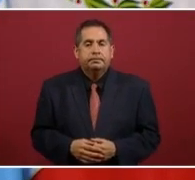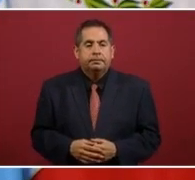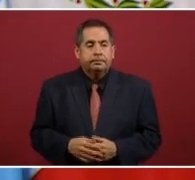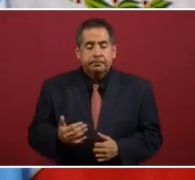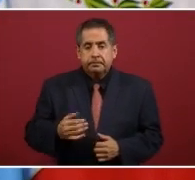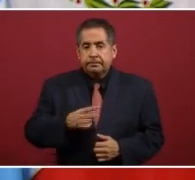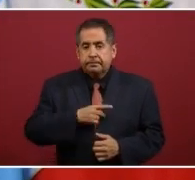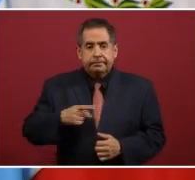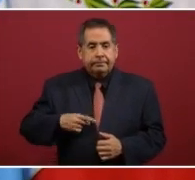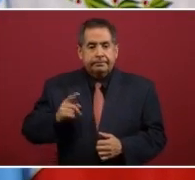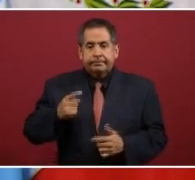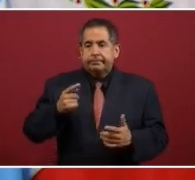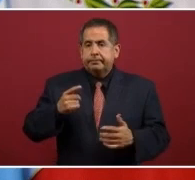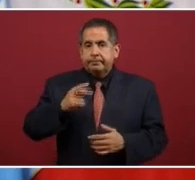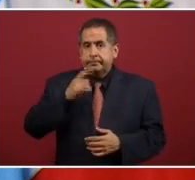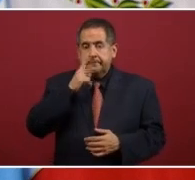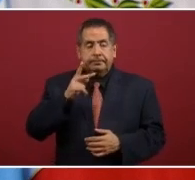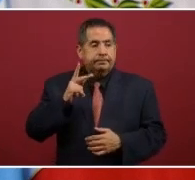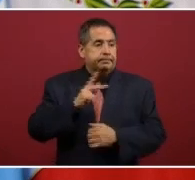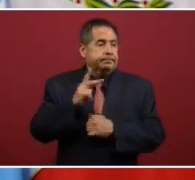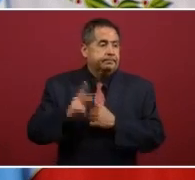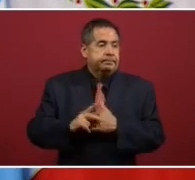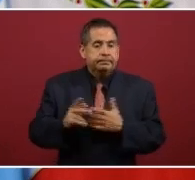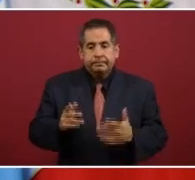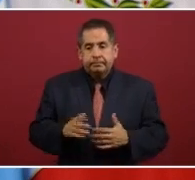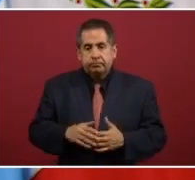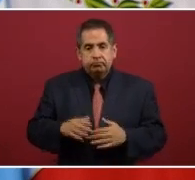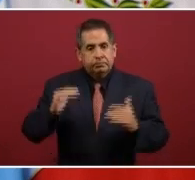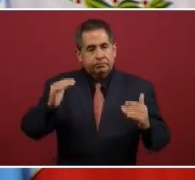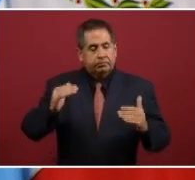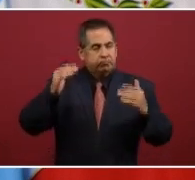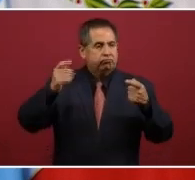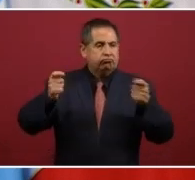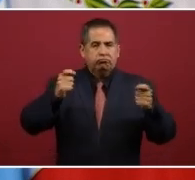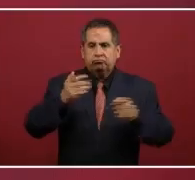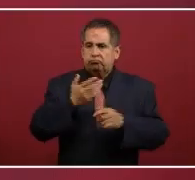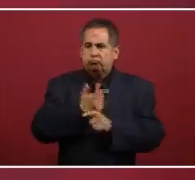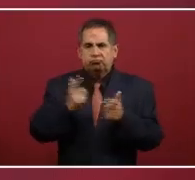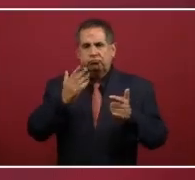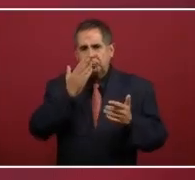ser un país soberano, libre,